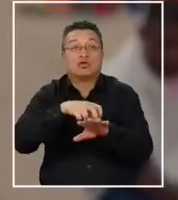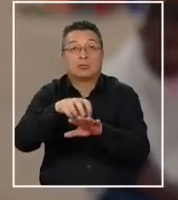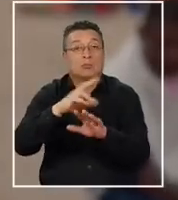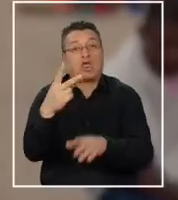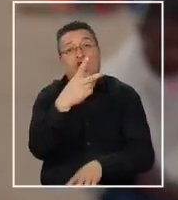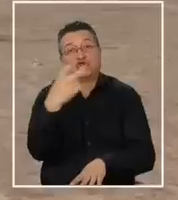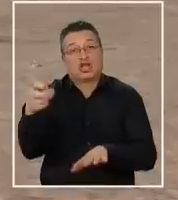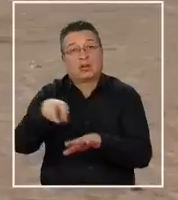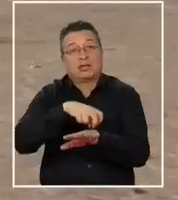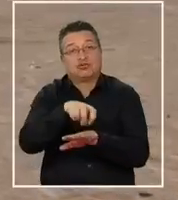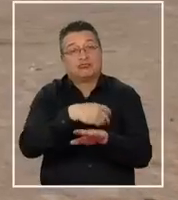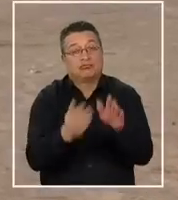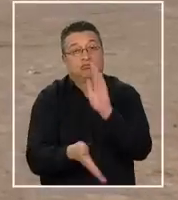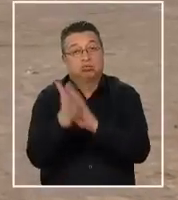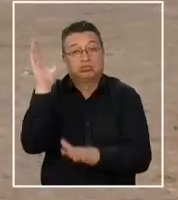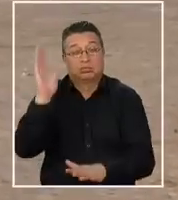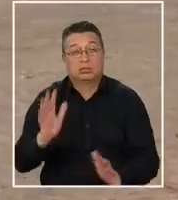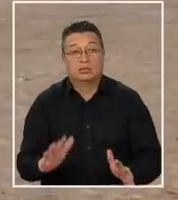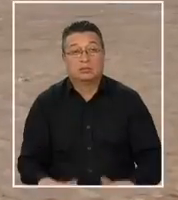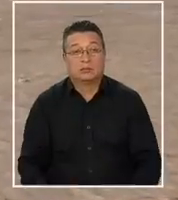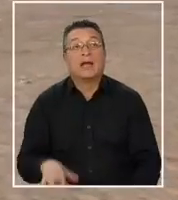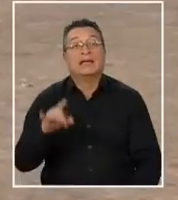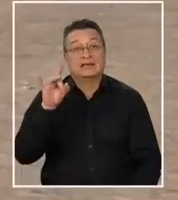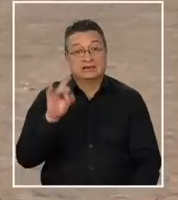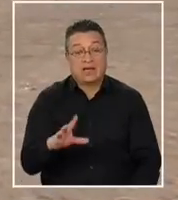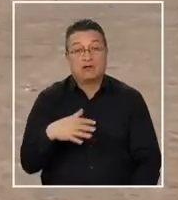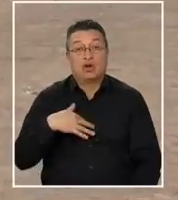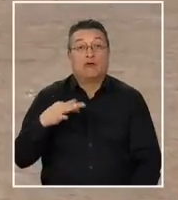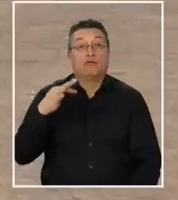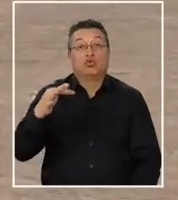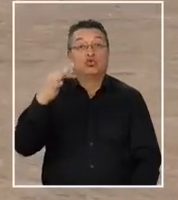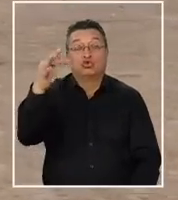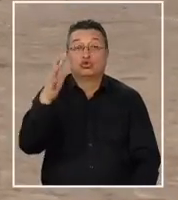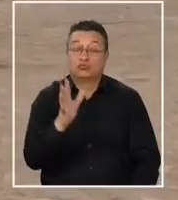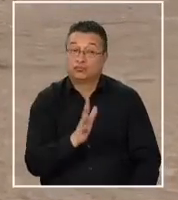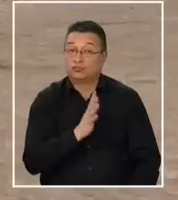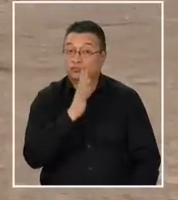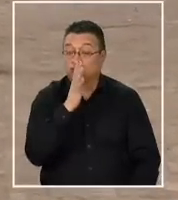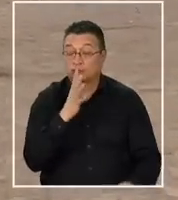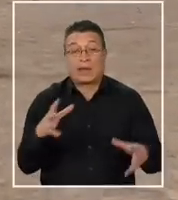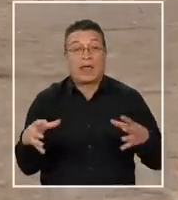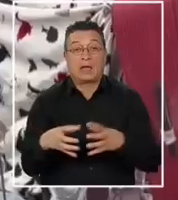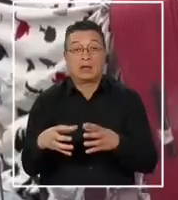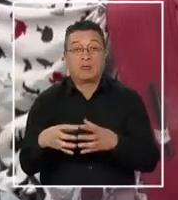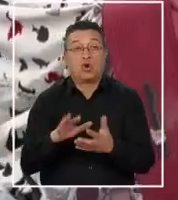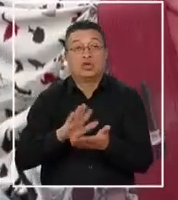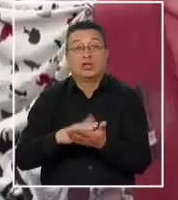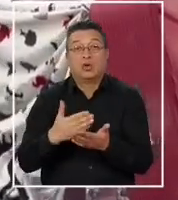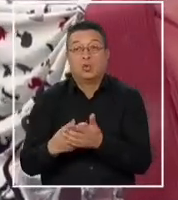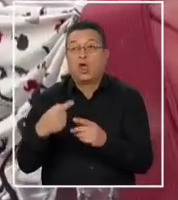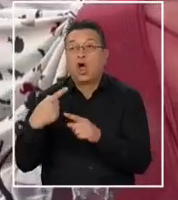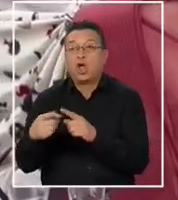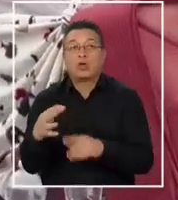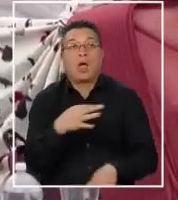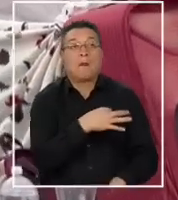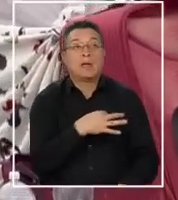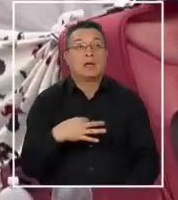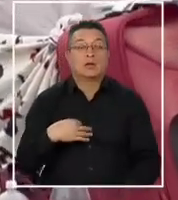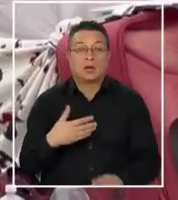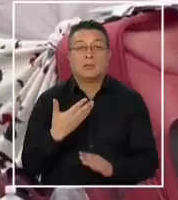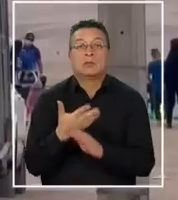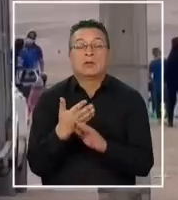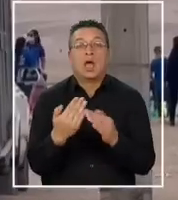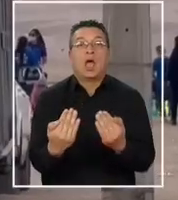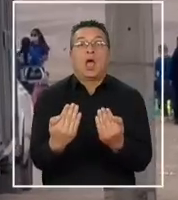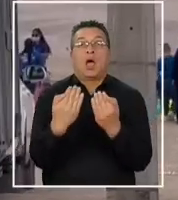200 personas. Saben que su destino es incierto. Equipos de salud y otros ministerios les brindan apoyo